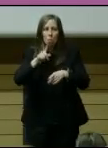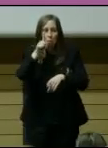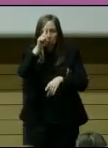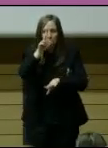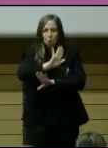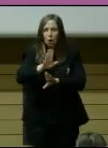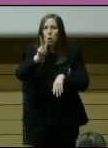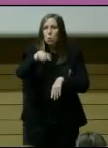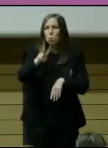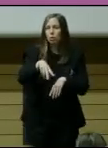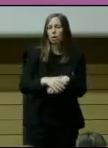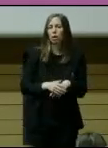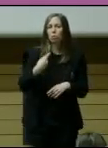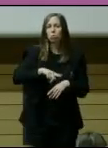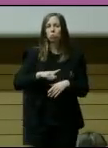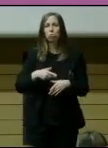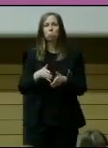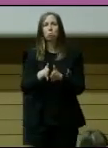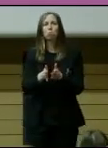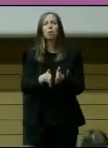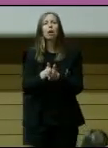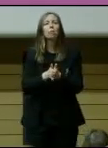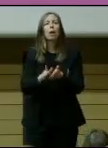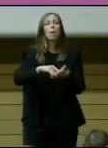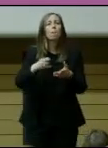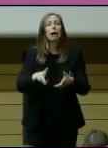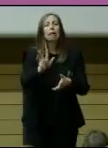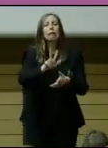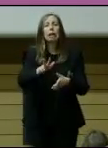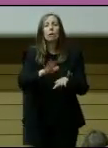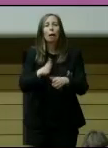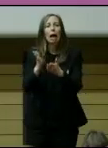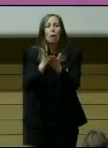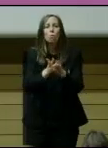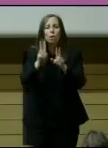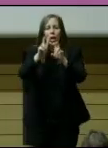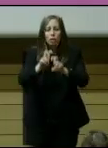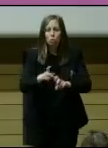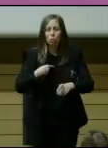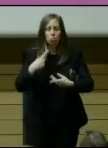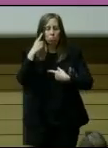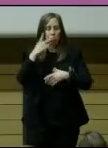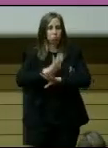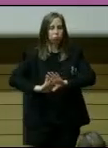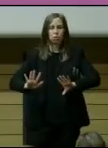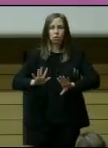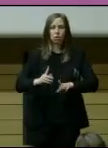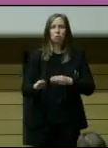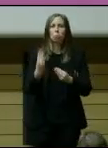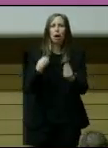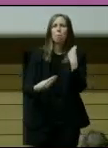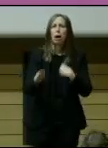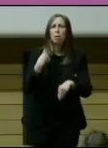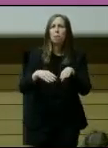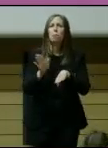Es una cosa brutal y por eso fue lo que nos animó a pedirle pasto al Plan Nacional para hacer este estudio, porque claro, a mí me tenía loco del rollo. ¿Cómo puede ser que nos llamen